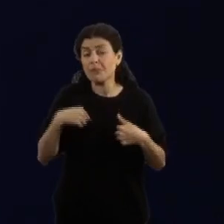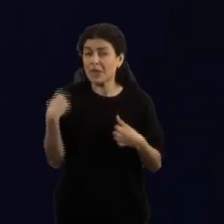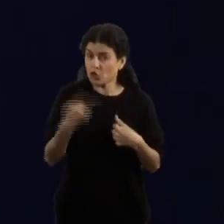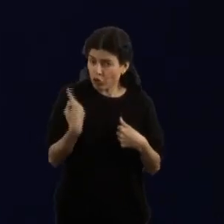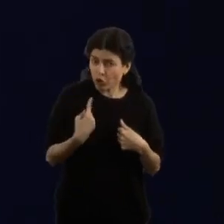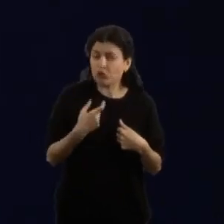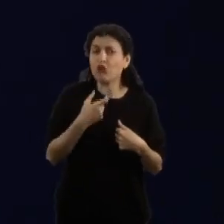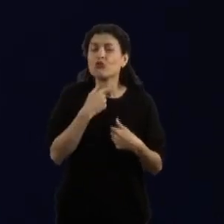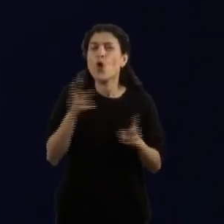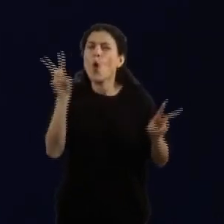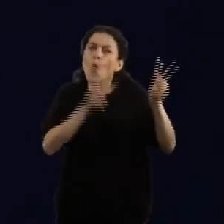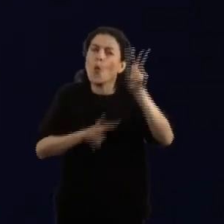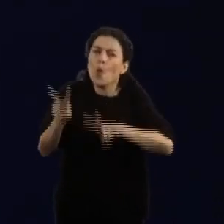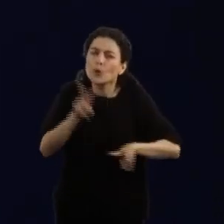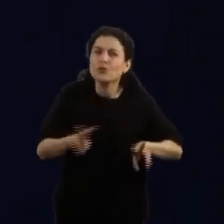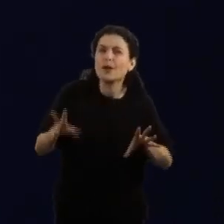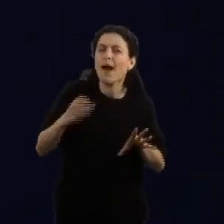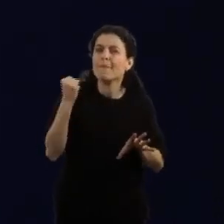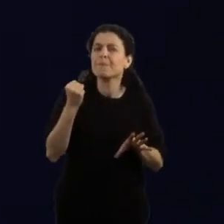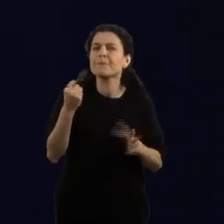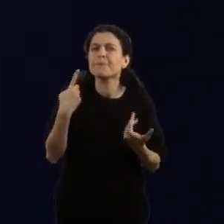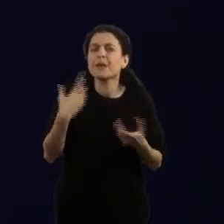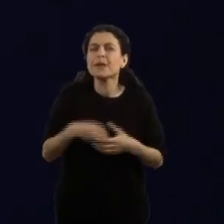transformar pases en...